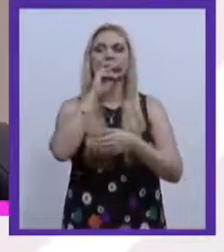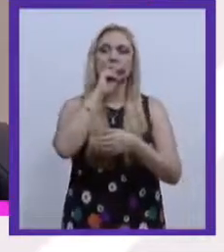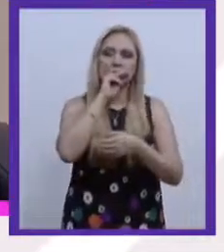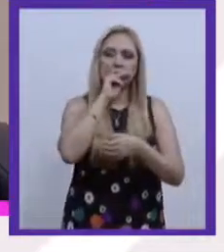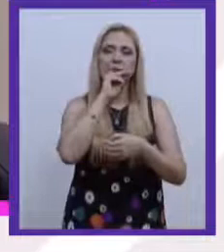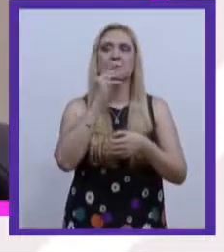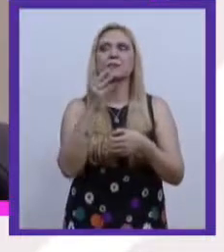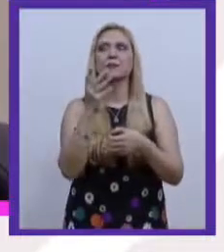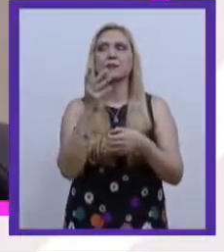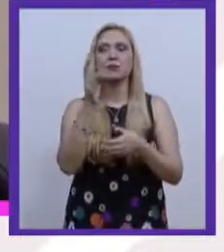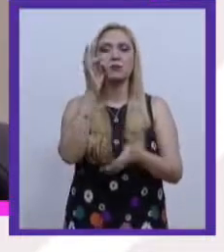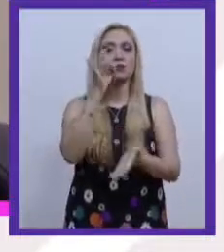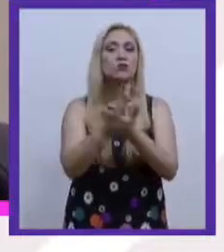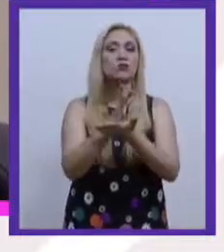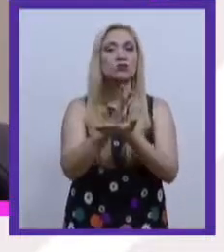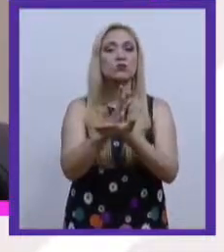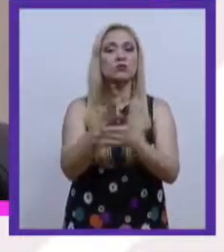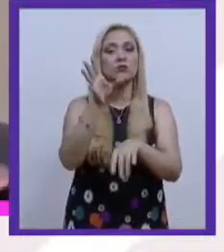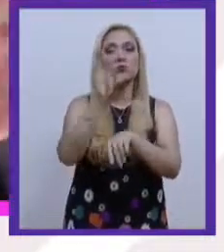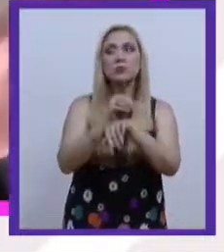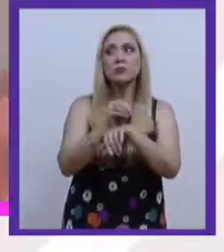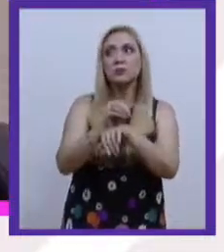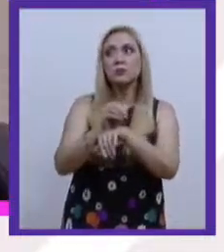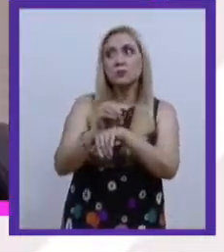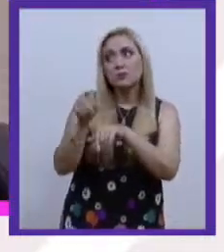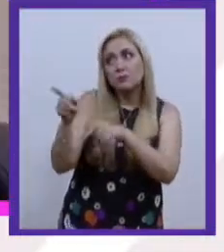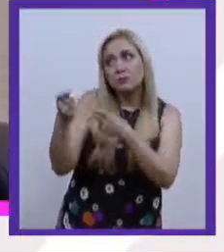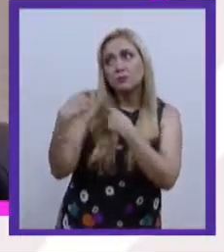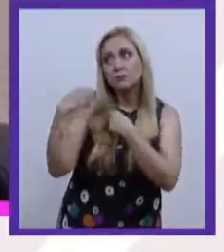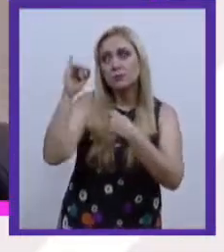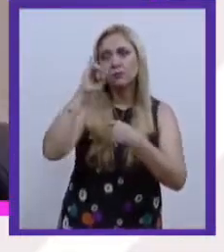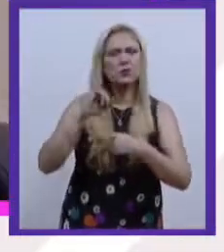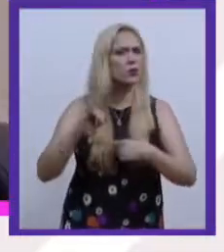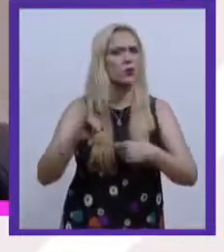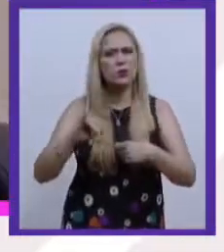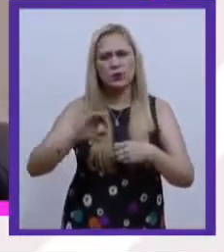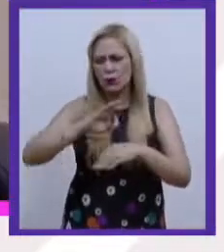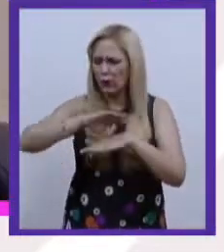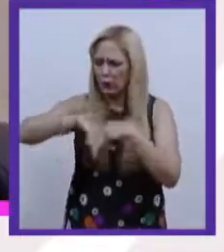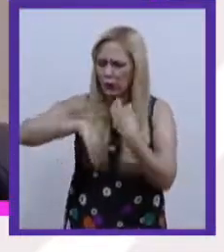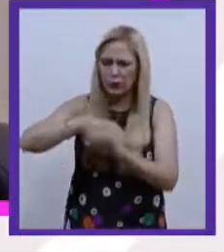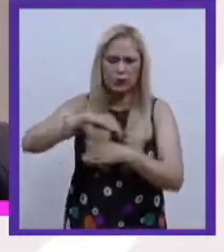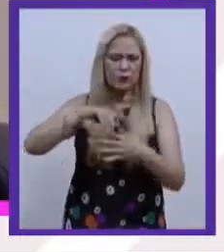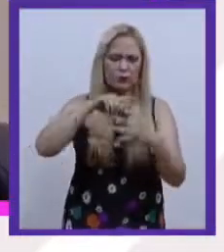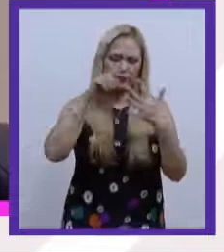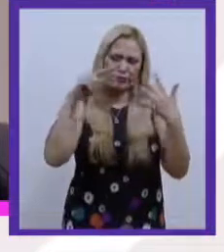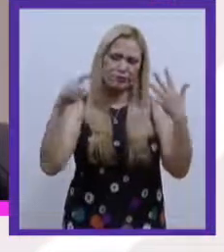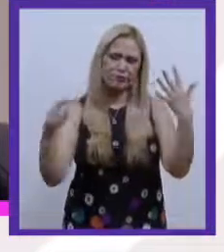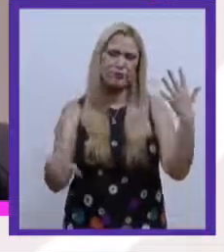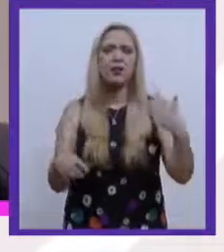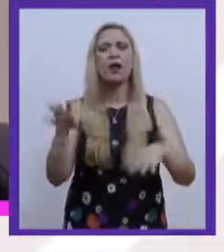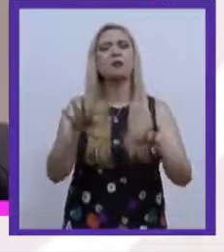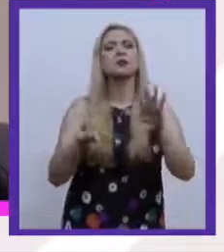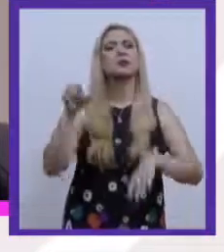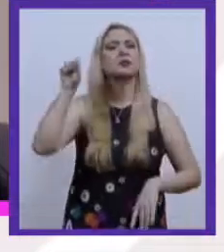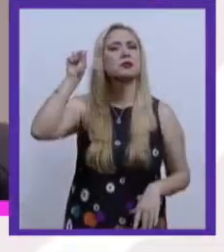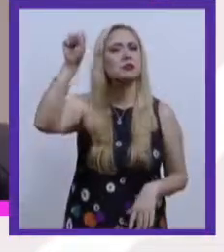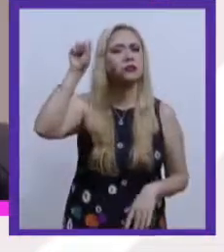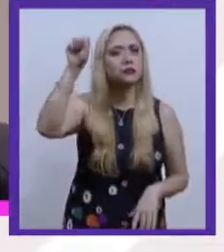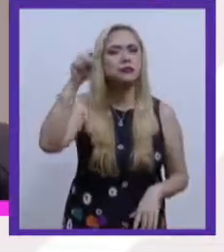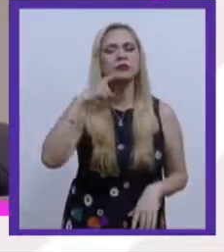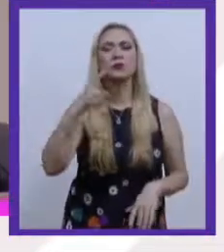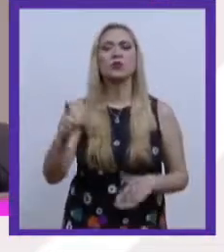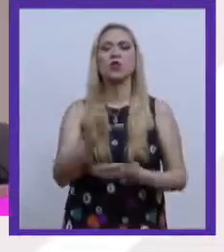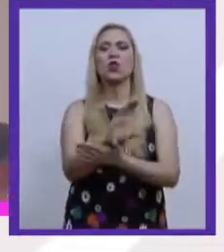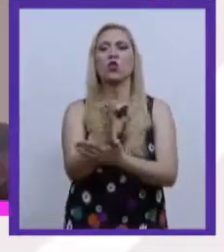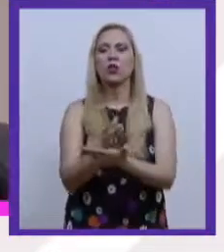no solamente con el tema de las licencias de la paternidad, sino incluso en todas estas discusiones que luego los sindicatos tienen con respecto a los